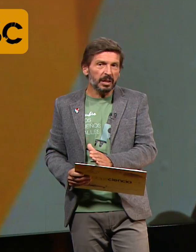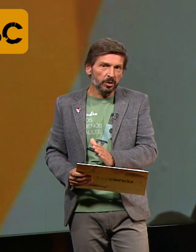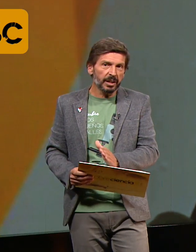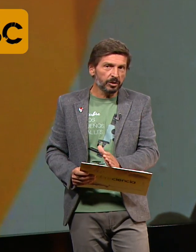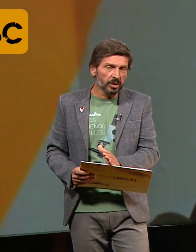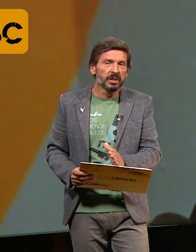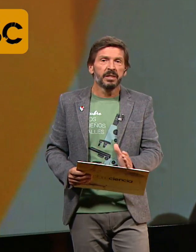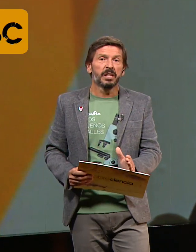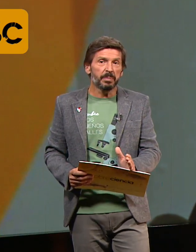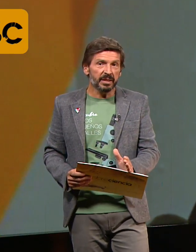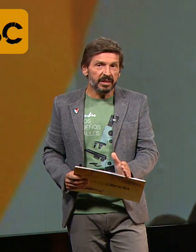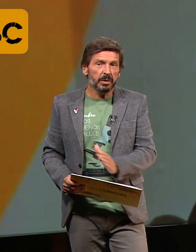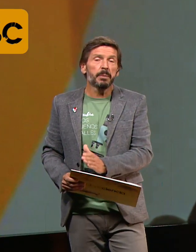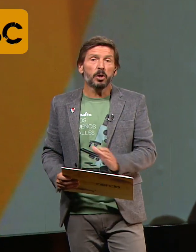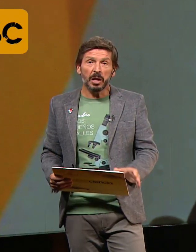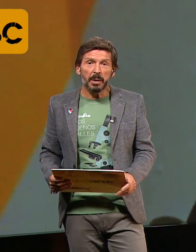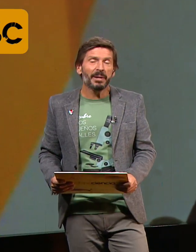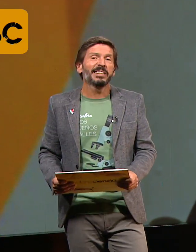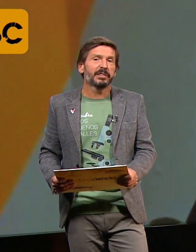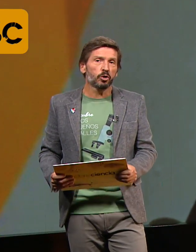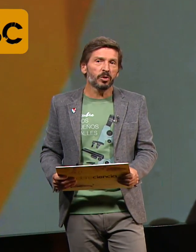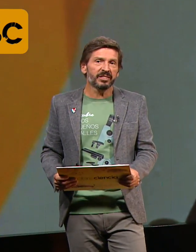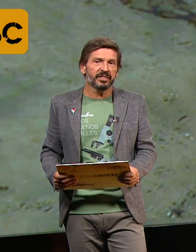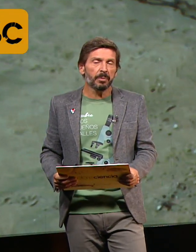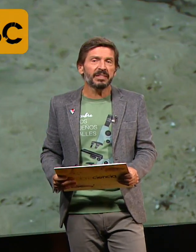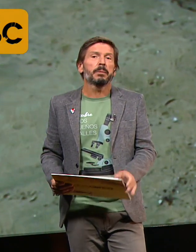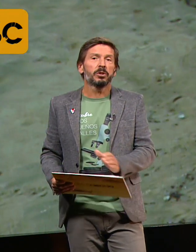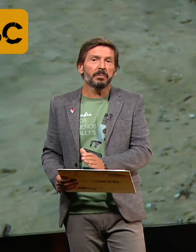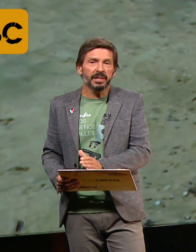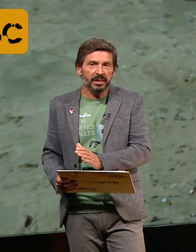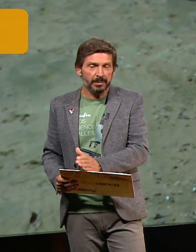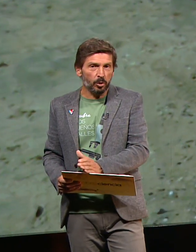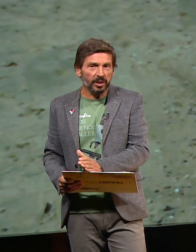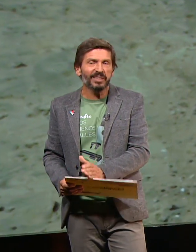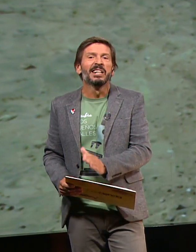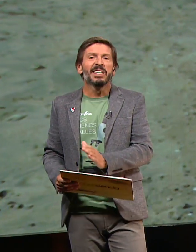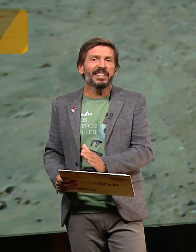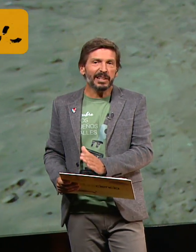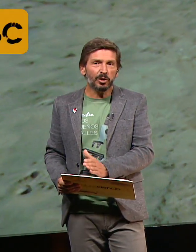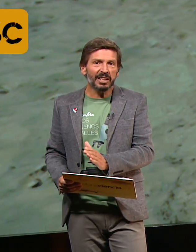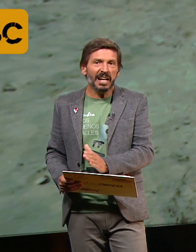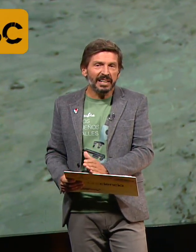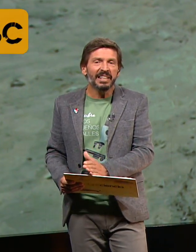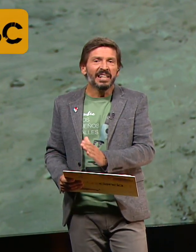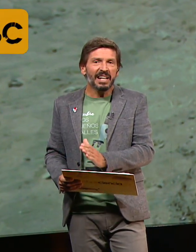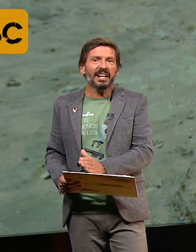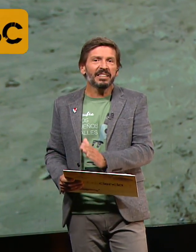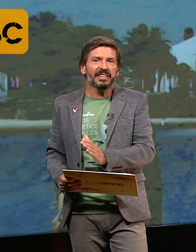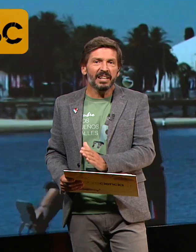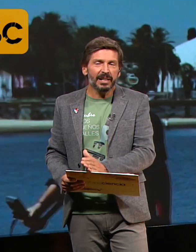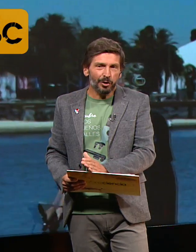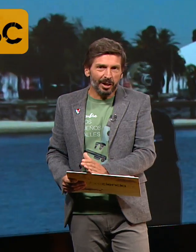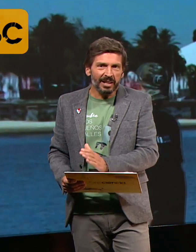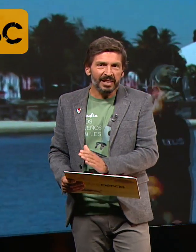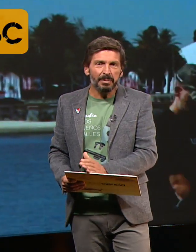por un lado, director del PDCIBA, el Programa para el Desarrollo de las Ciencias Básicas, pero también desde hace pocos días director de la ANI, la